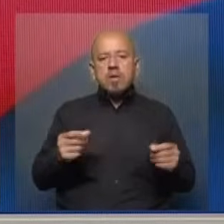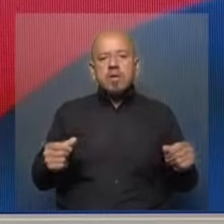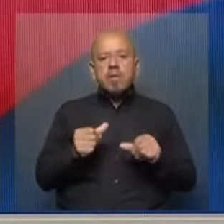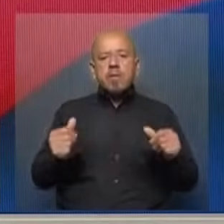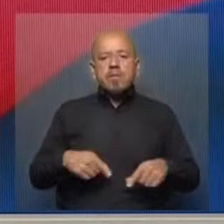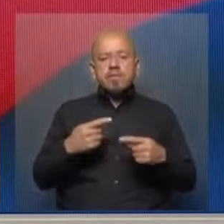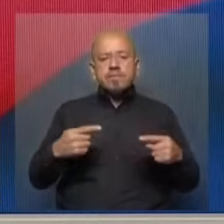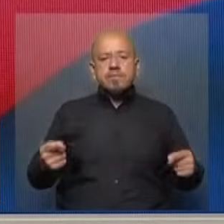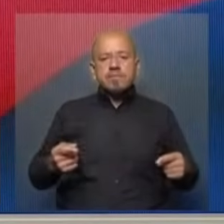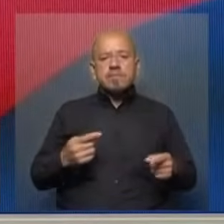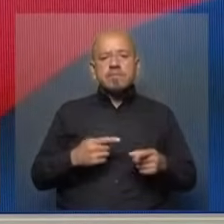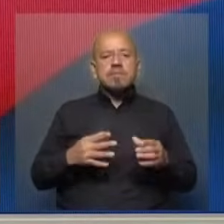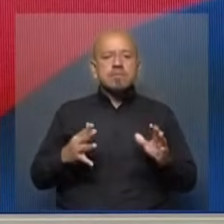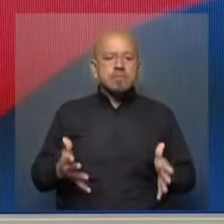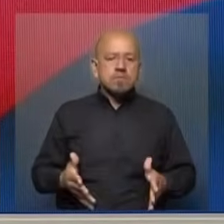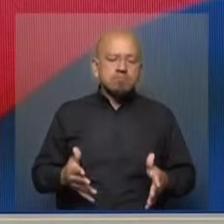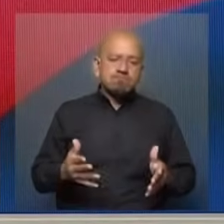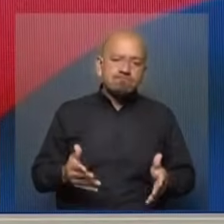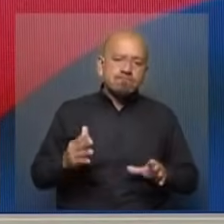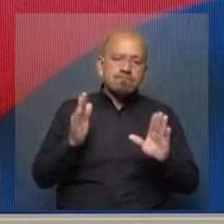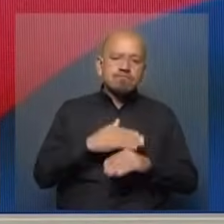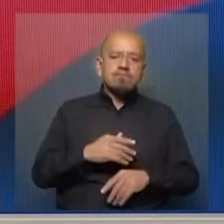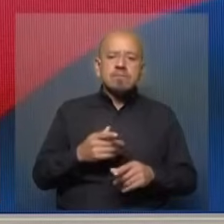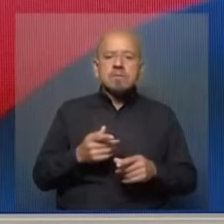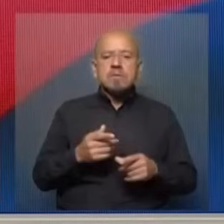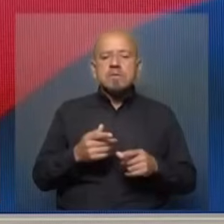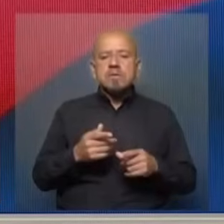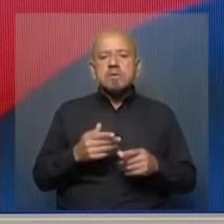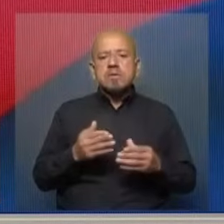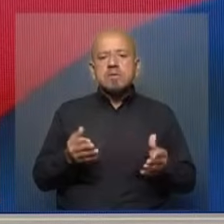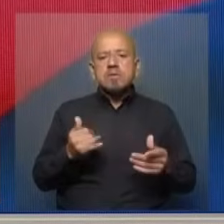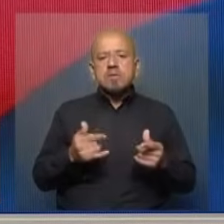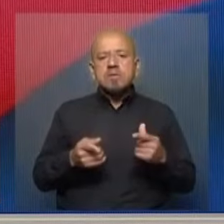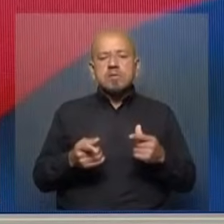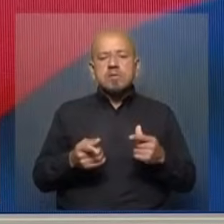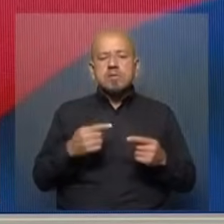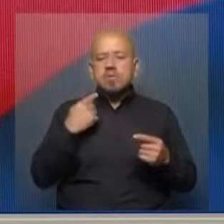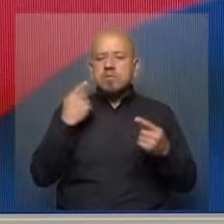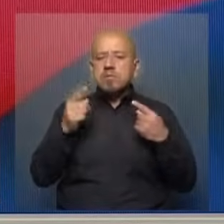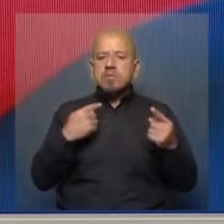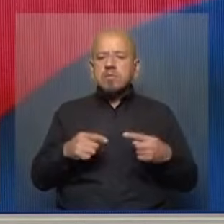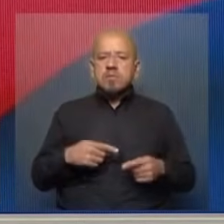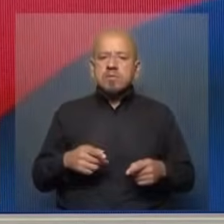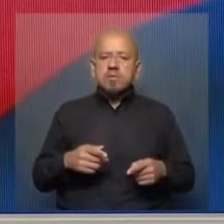decisiones, estar involucrado. Capaz que no se puede estar... Esto tiene